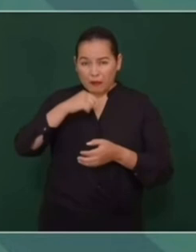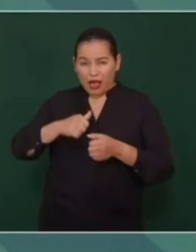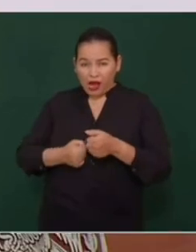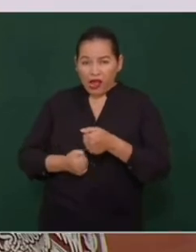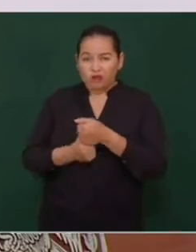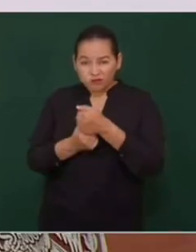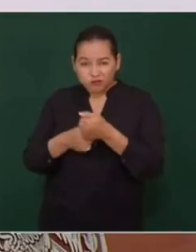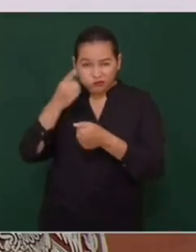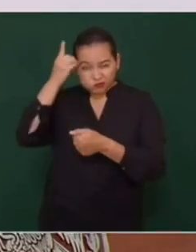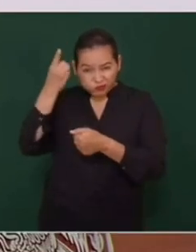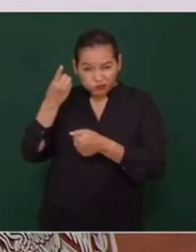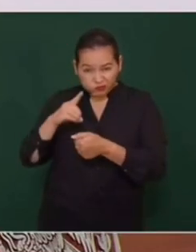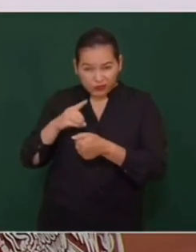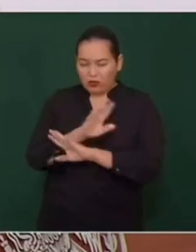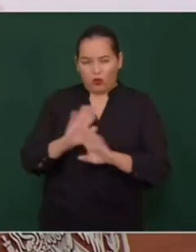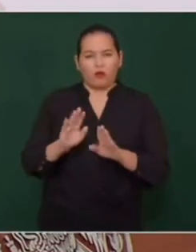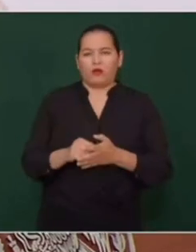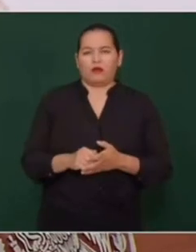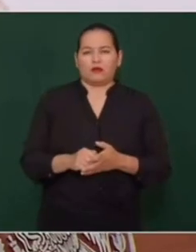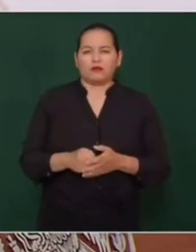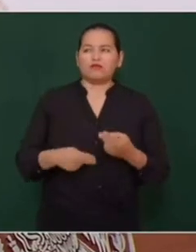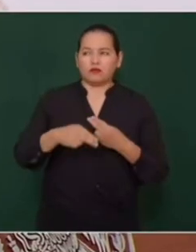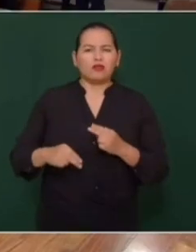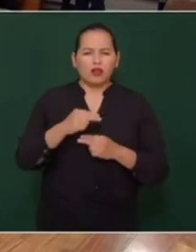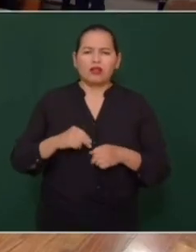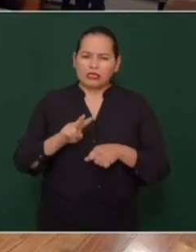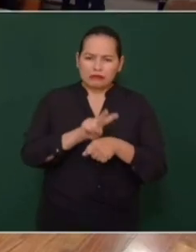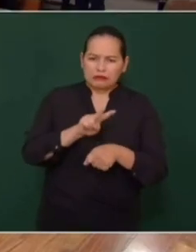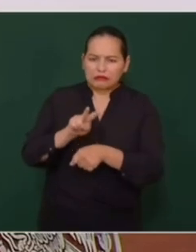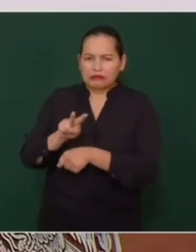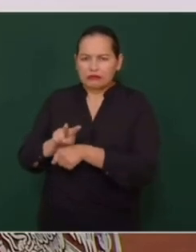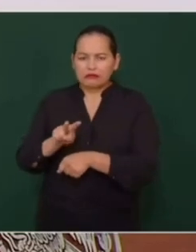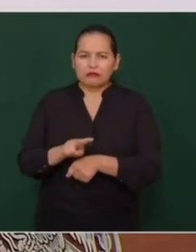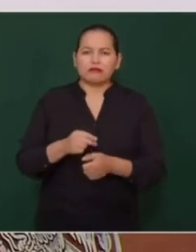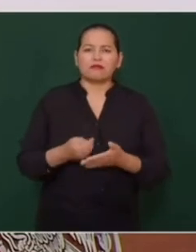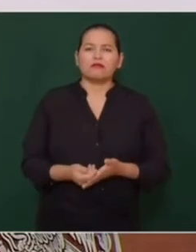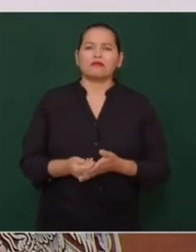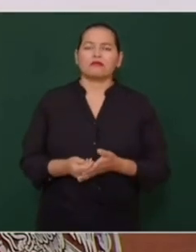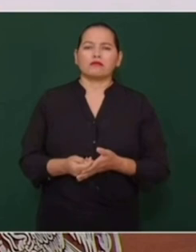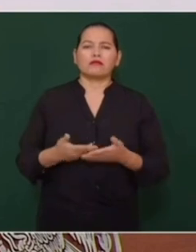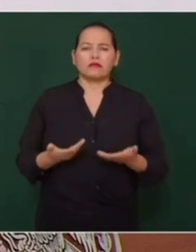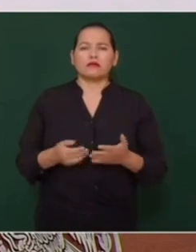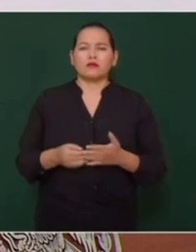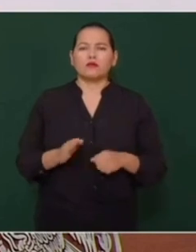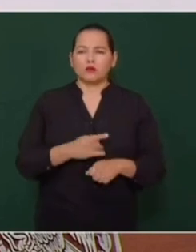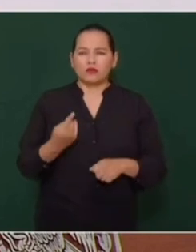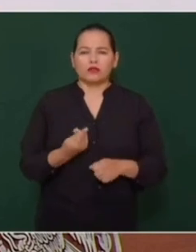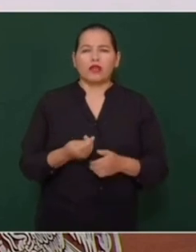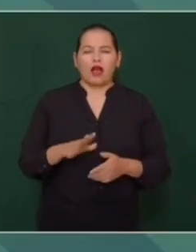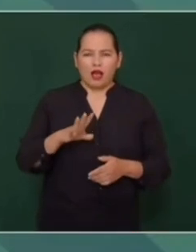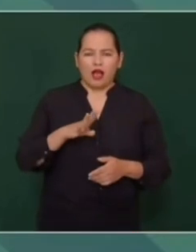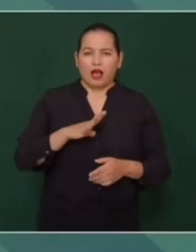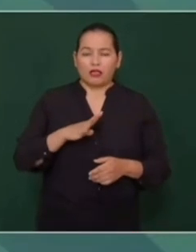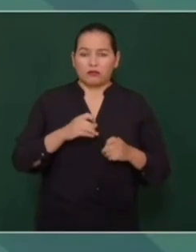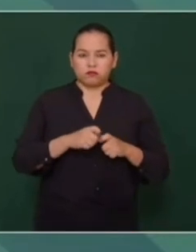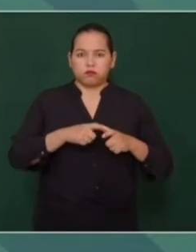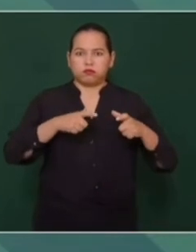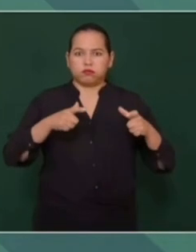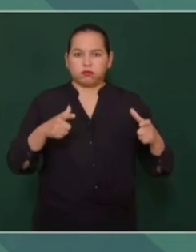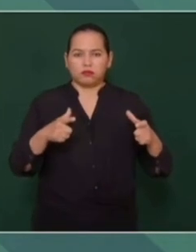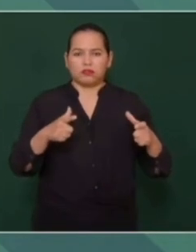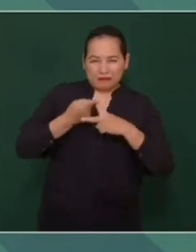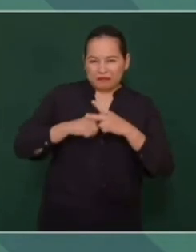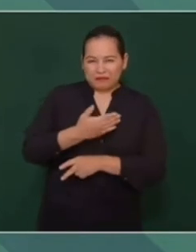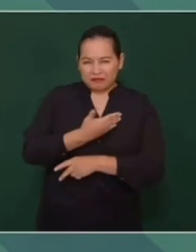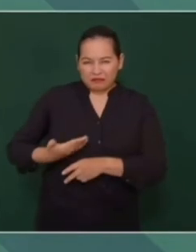delincuencia. Y vamos a continuar combatiendo la delincuencia, porque últimamente ha habido un incremento. Cuando llegamos,